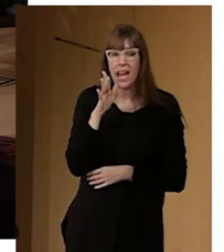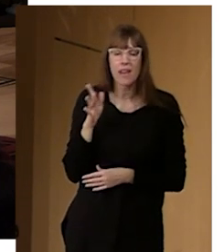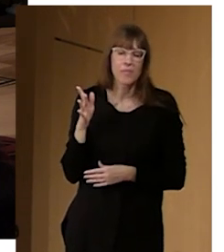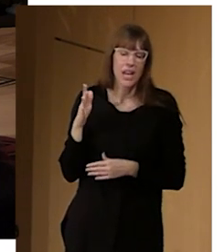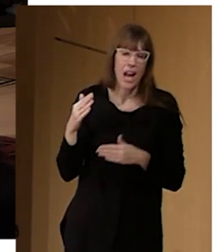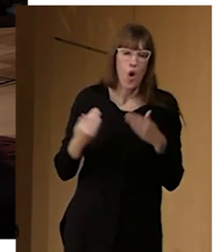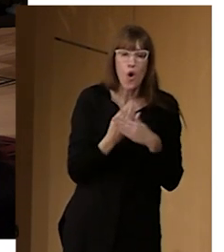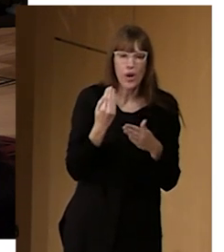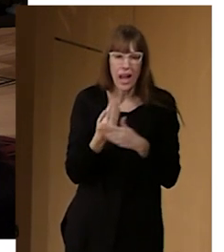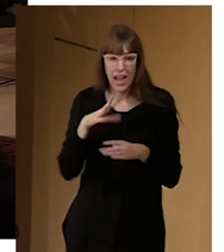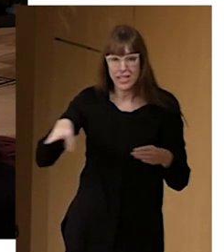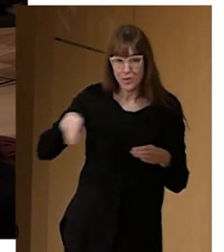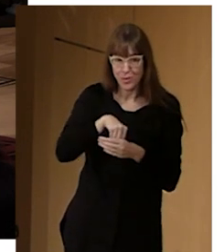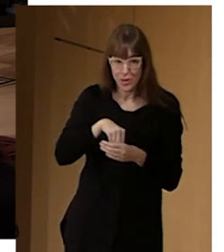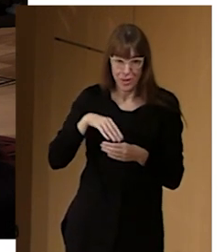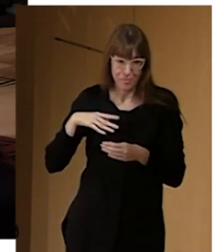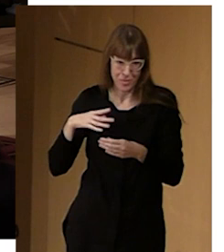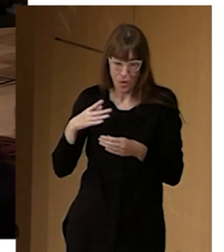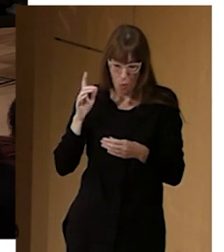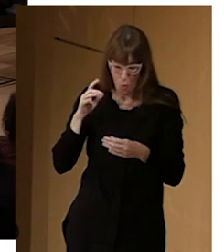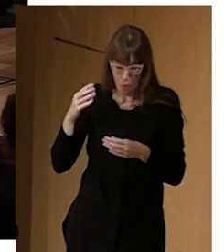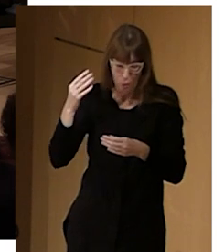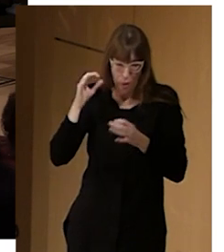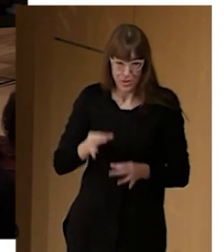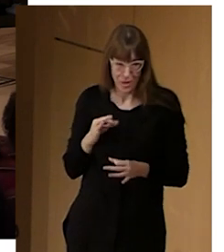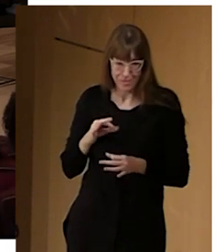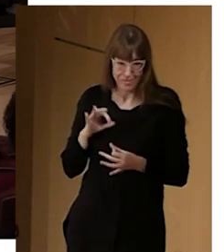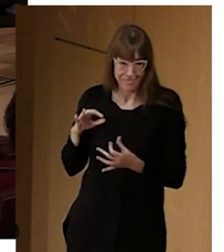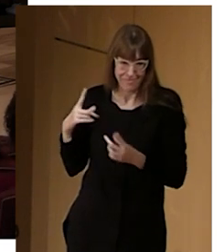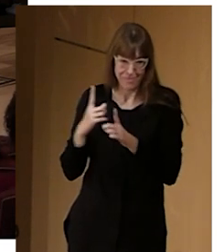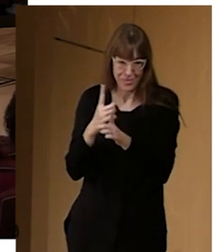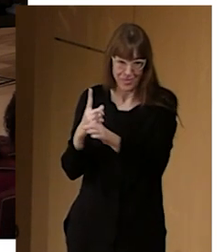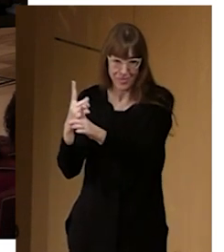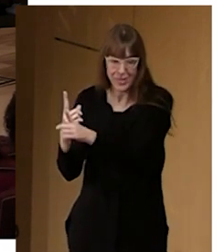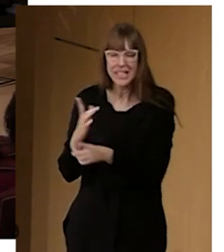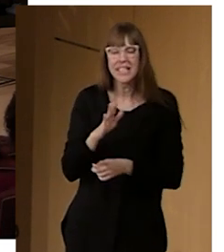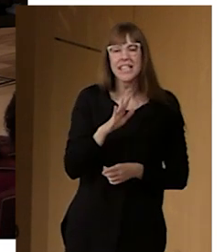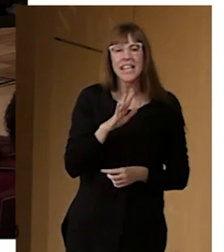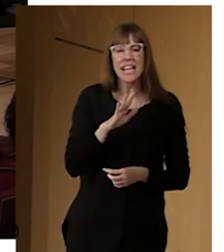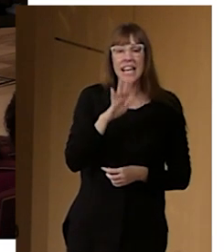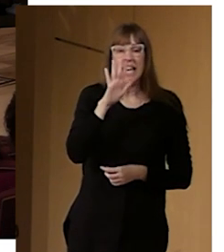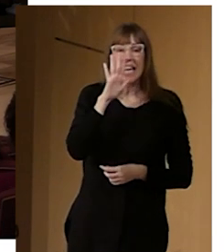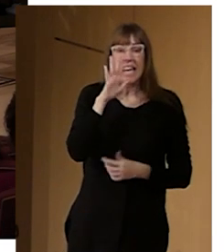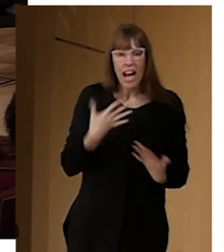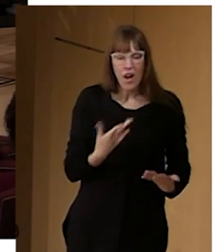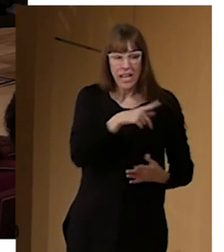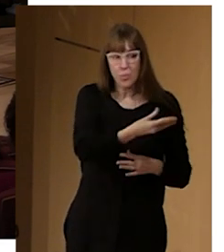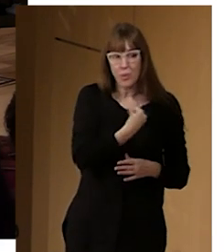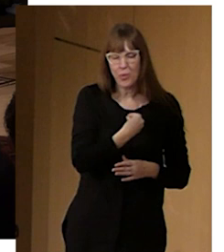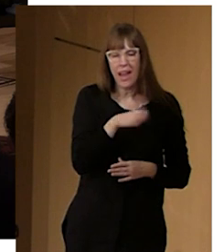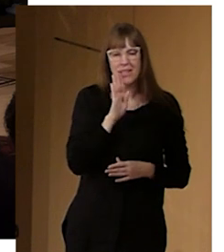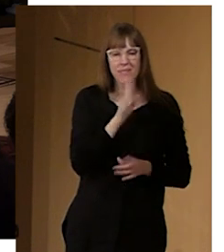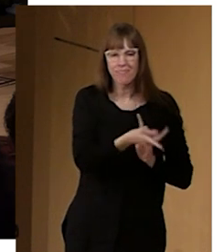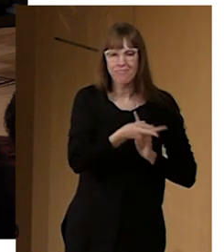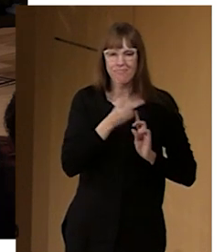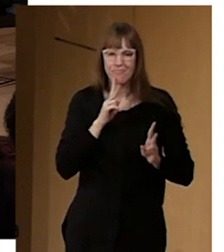algo en directo y ahora Bueno pues ya respondiendo a a tu a tu pregunta bueno nosotros tenemos que decir que el